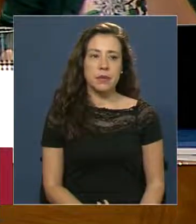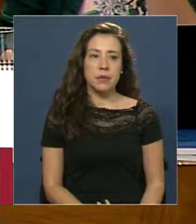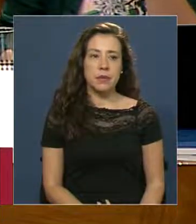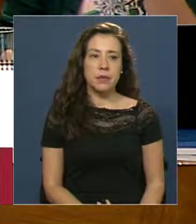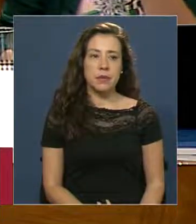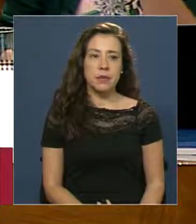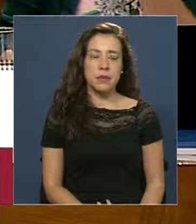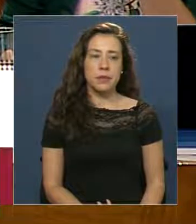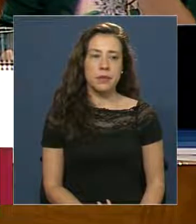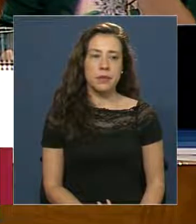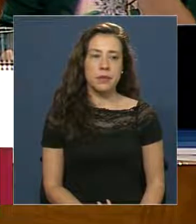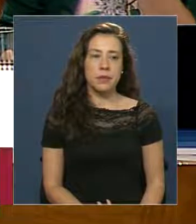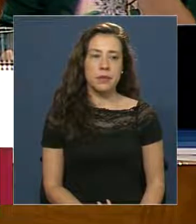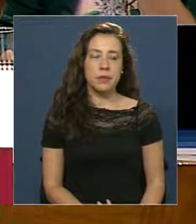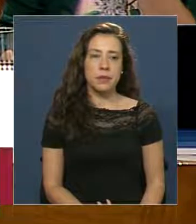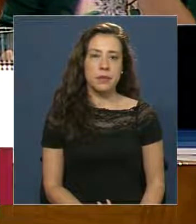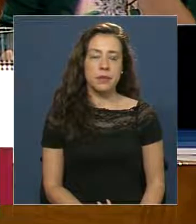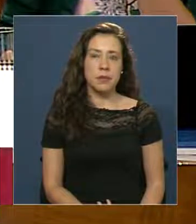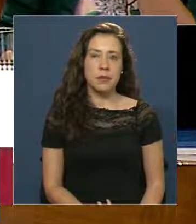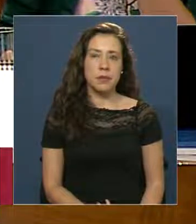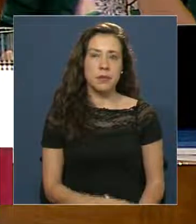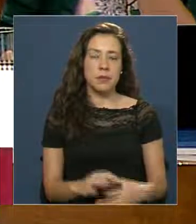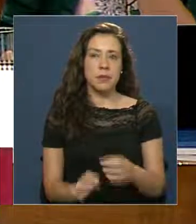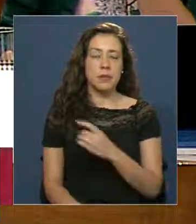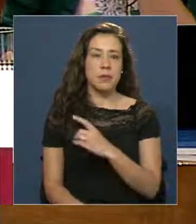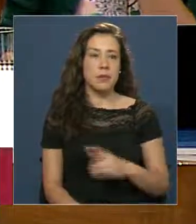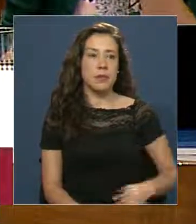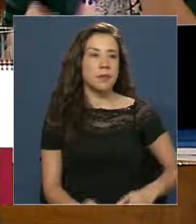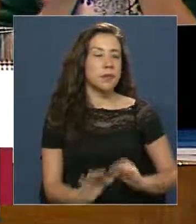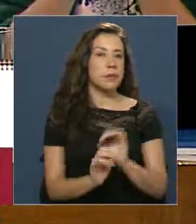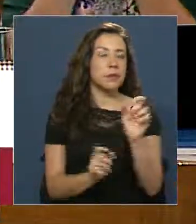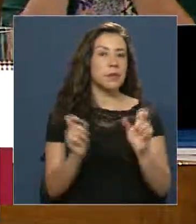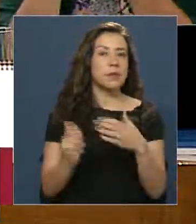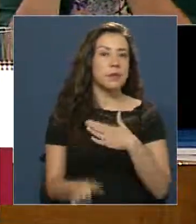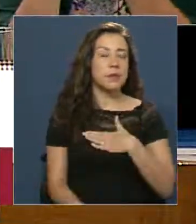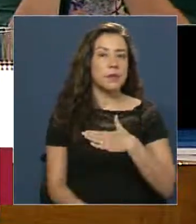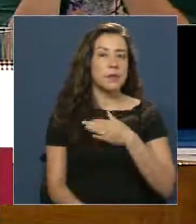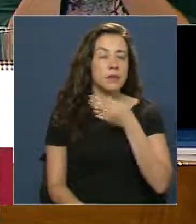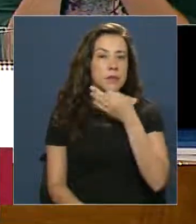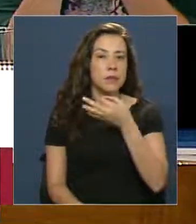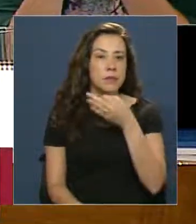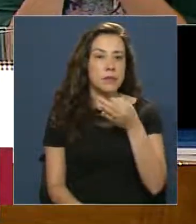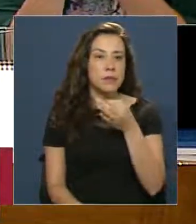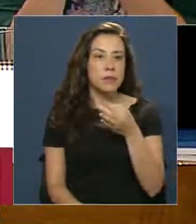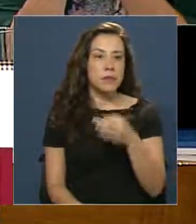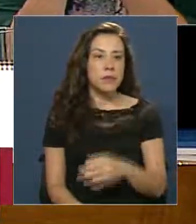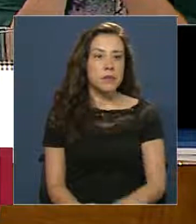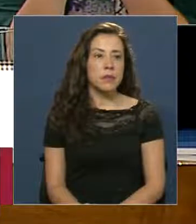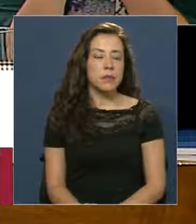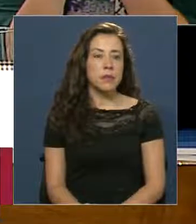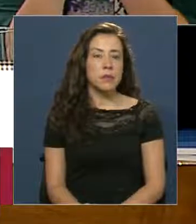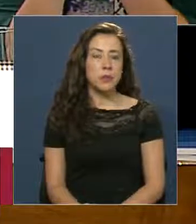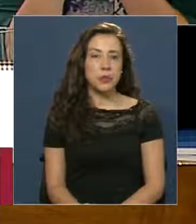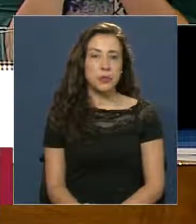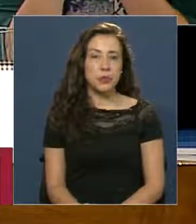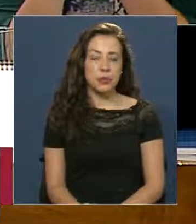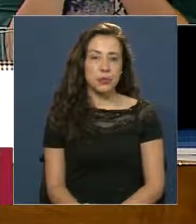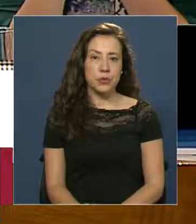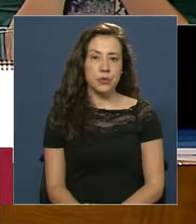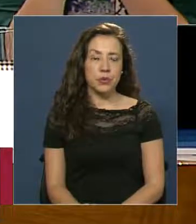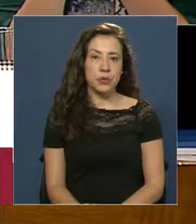Muchas gracias, señora diputada, doña Araceli Luquén. No habiendo más inscritos, procederemos